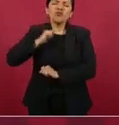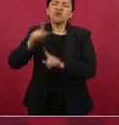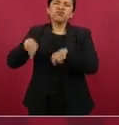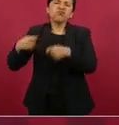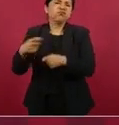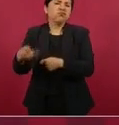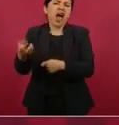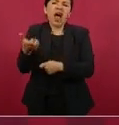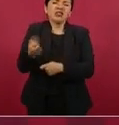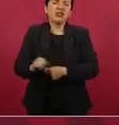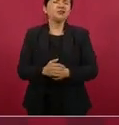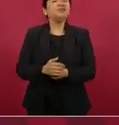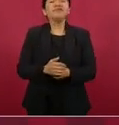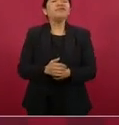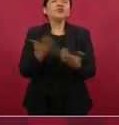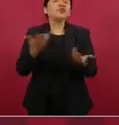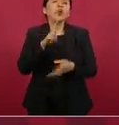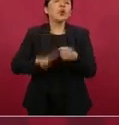Pues es que así sucede